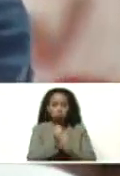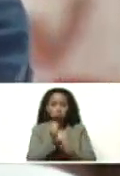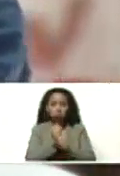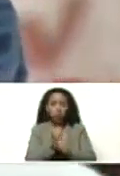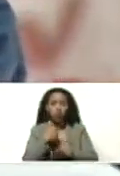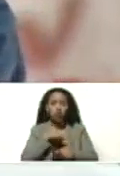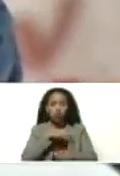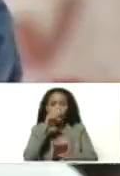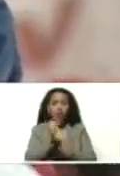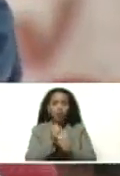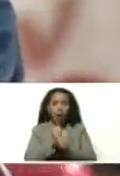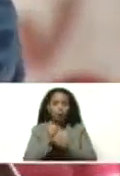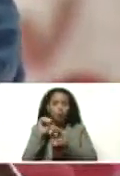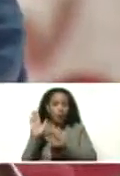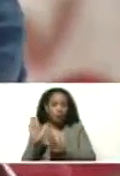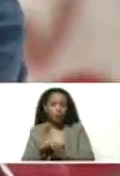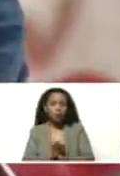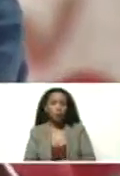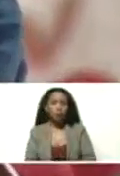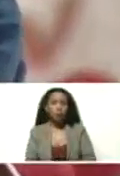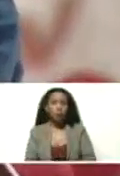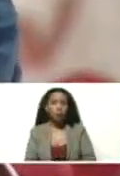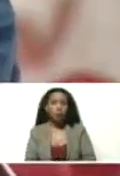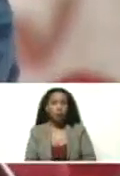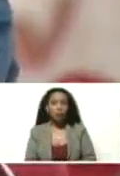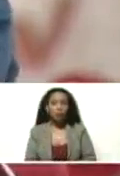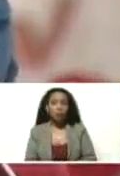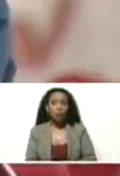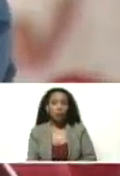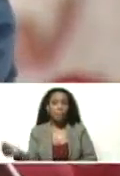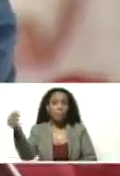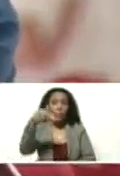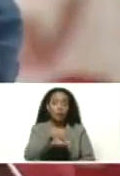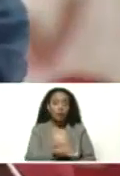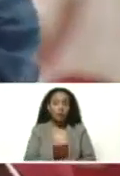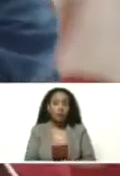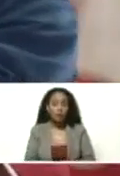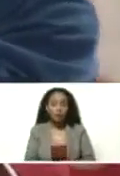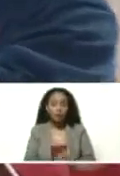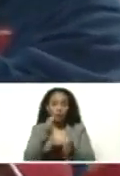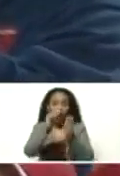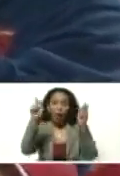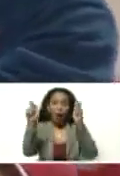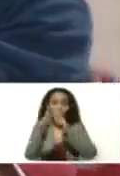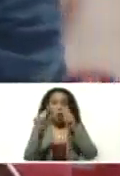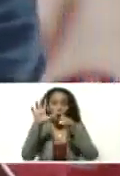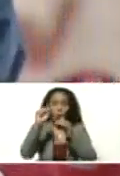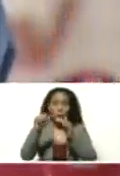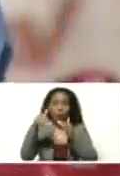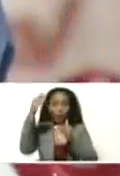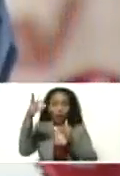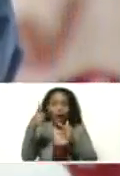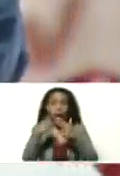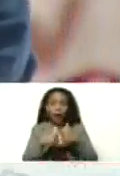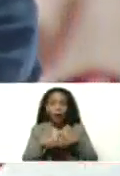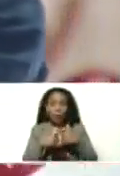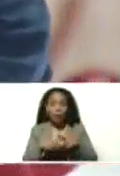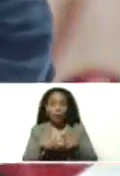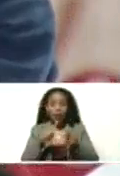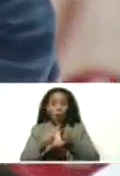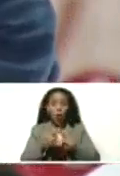Estamos trabajando en eso. Y además, sustitución de importación de partes y piezas,